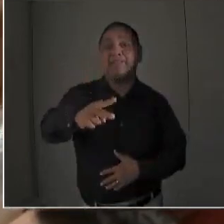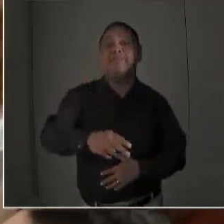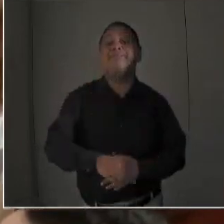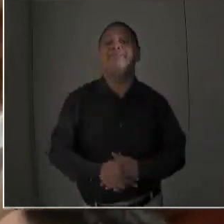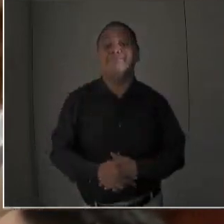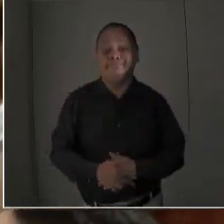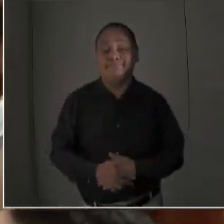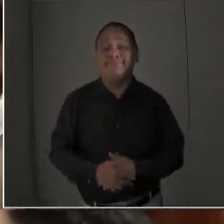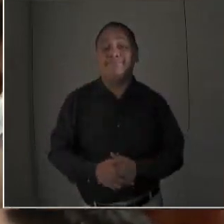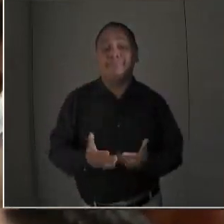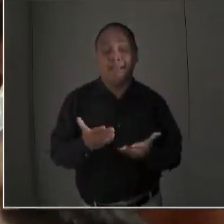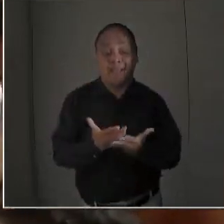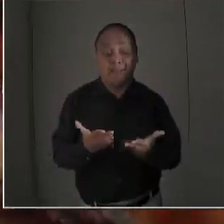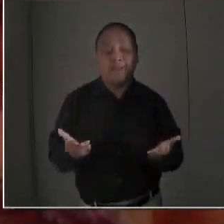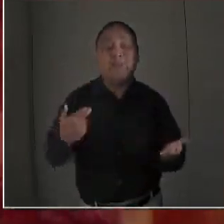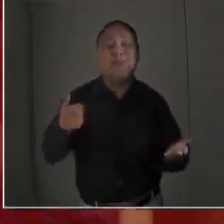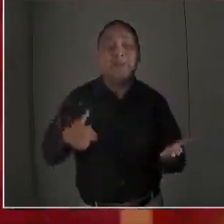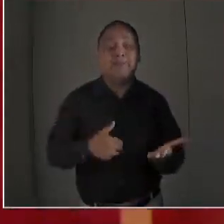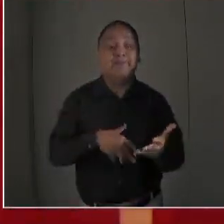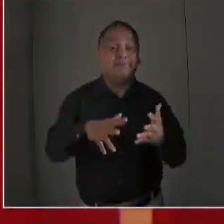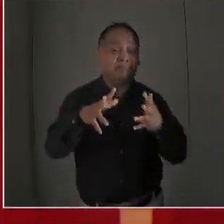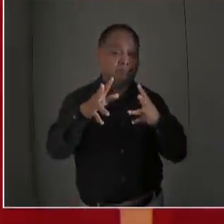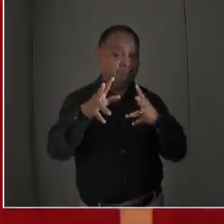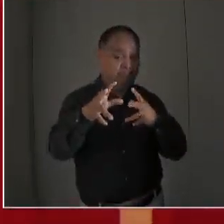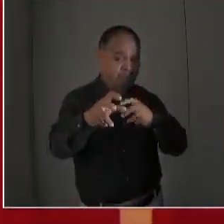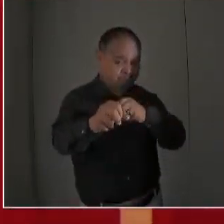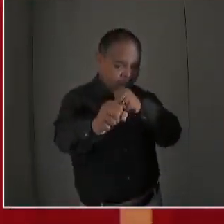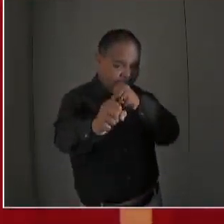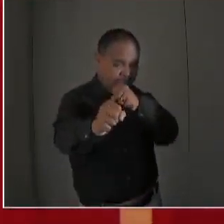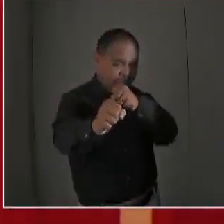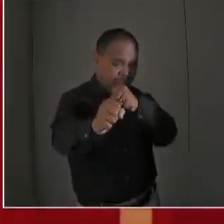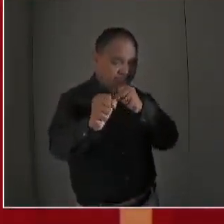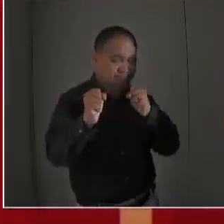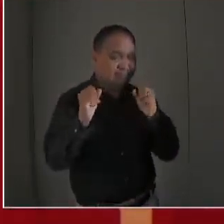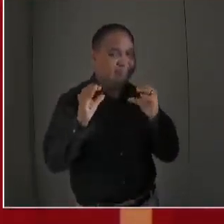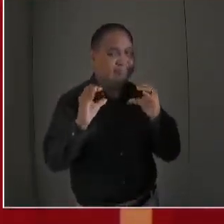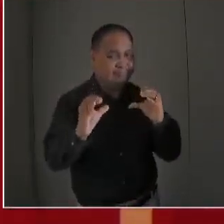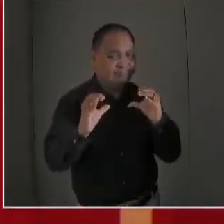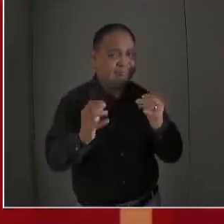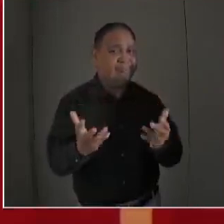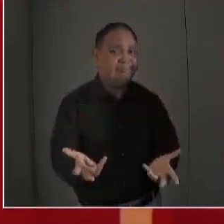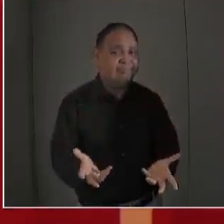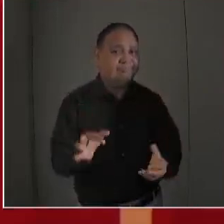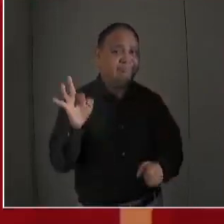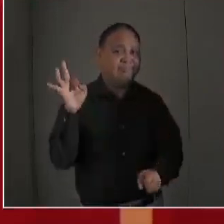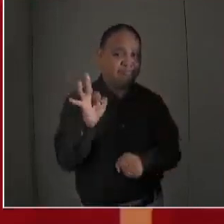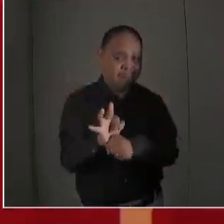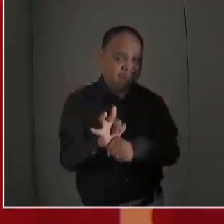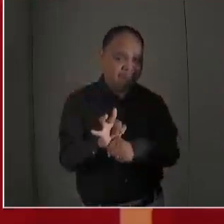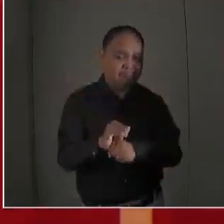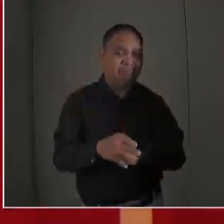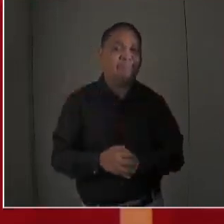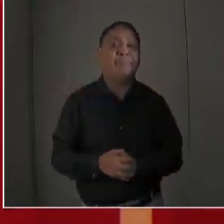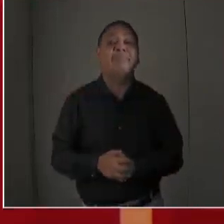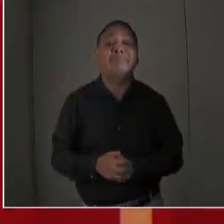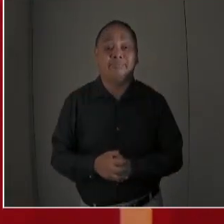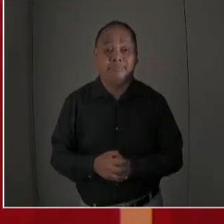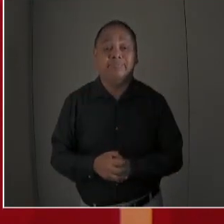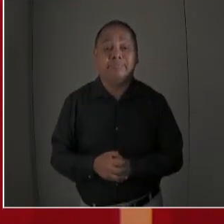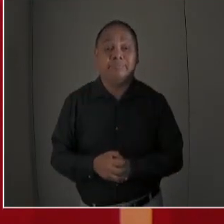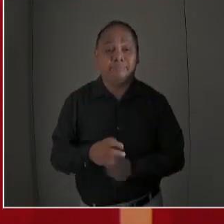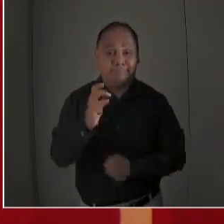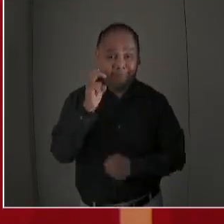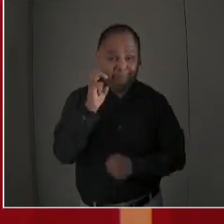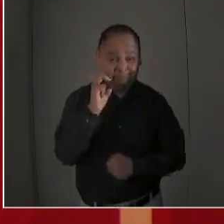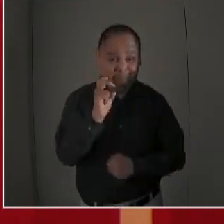nos toca a todas y a todos nosotros cuidar y proteger, porque ese